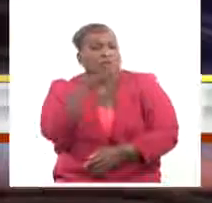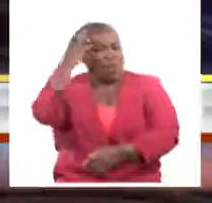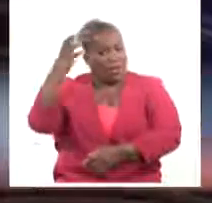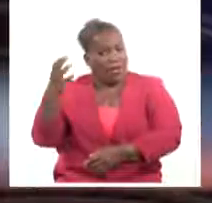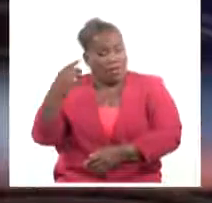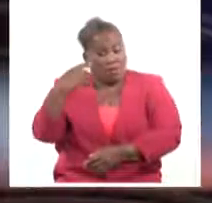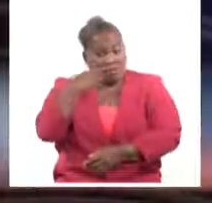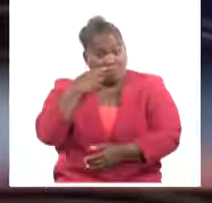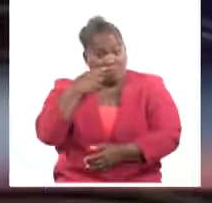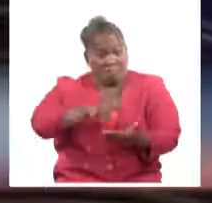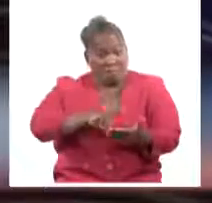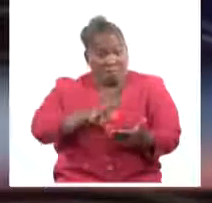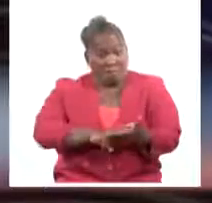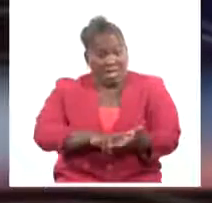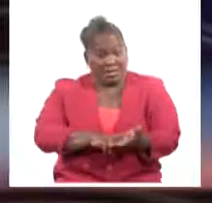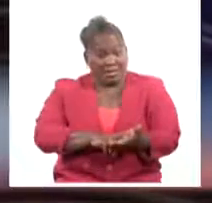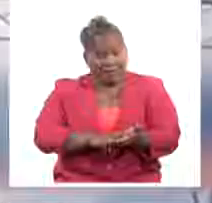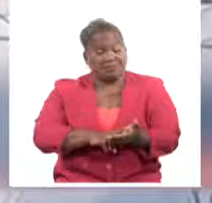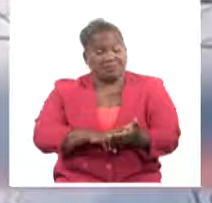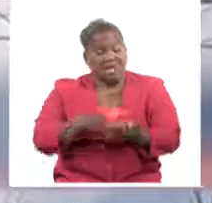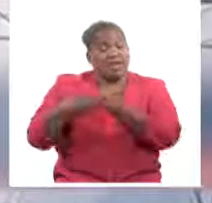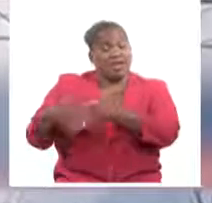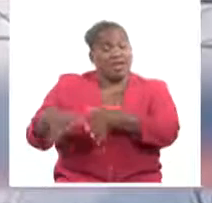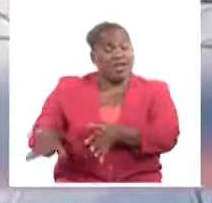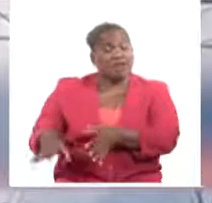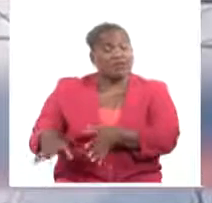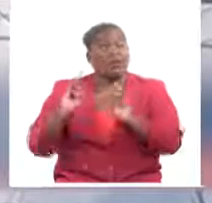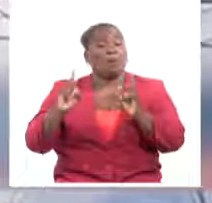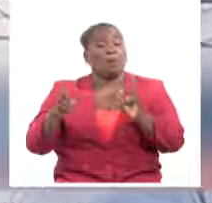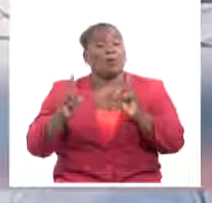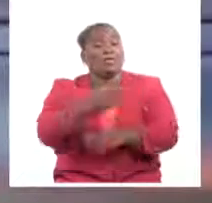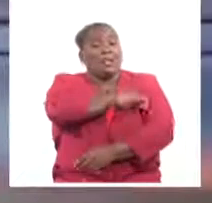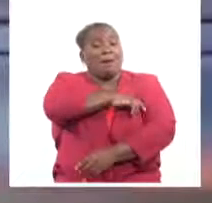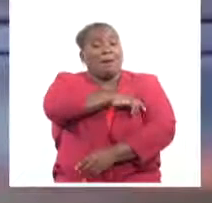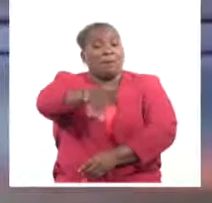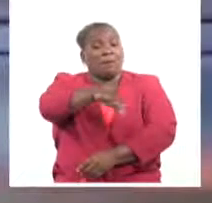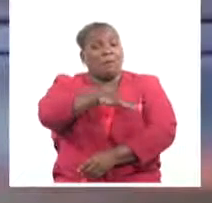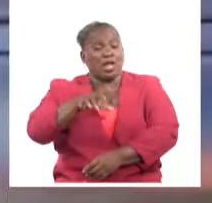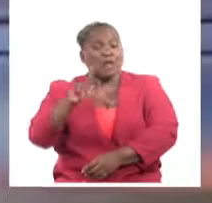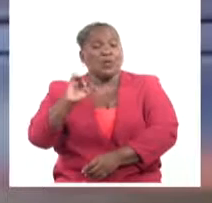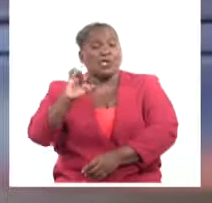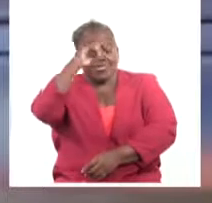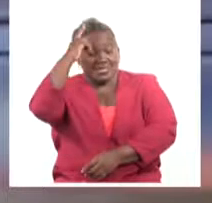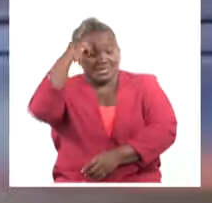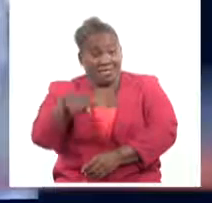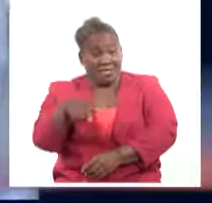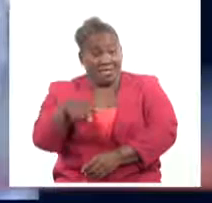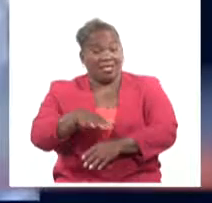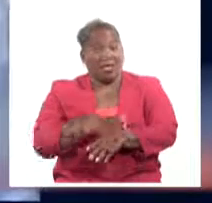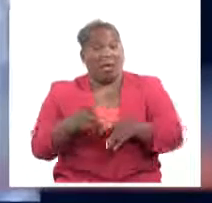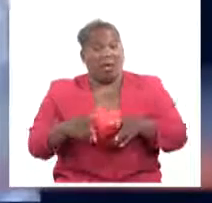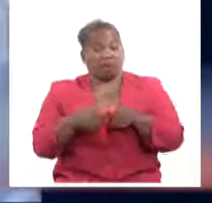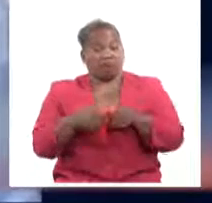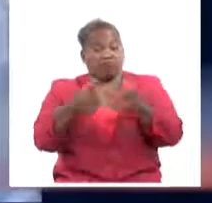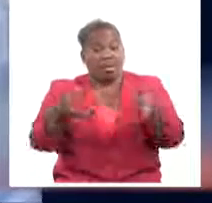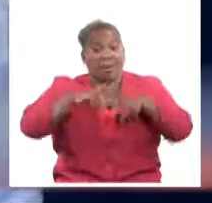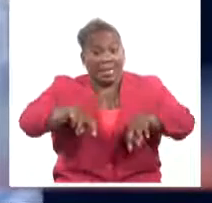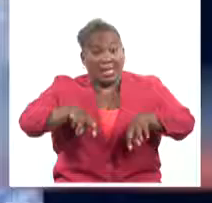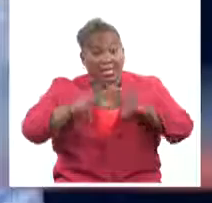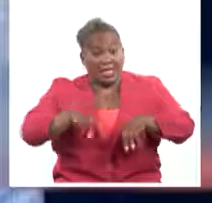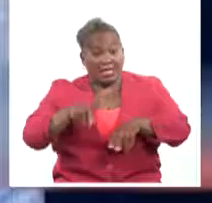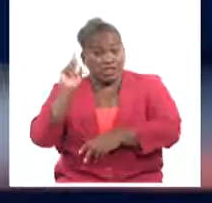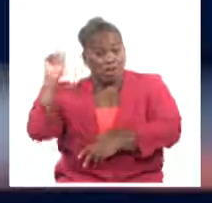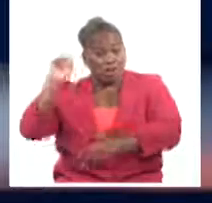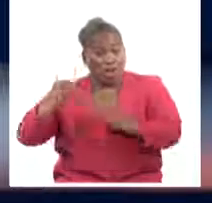el martes renunció el secretario de Política Pública Anticorrupción, Luis Verde Soto, luego de la apertura de una investigación en su contra